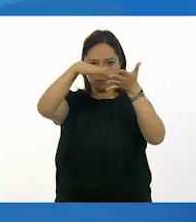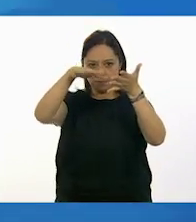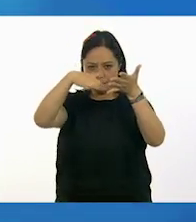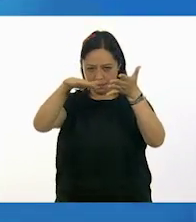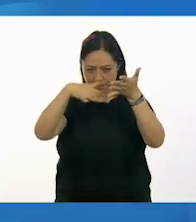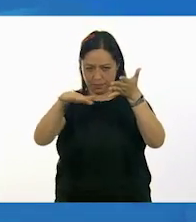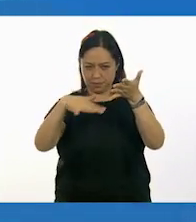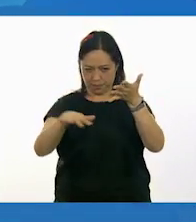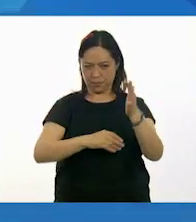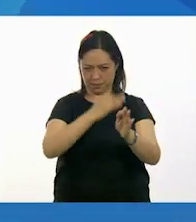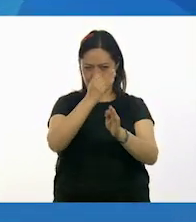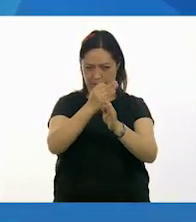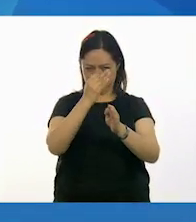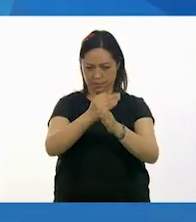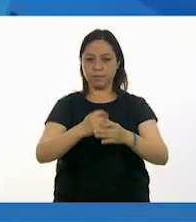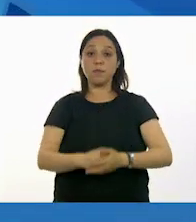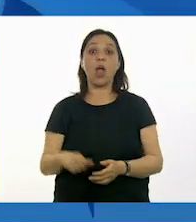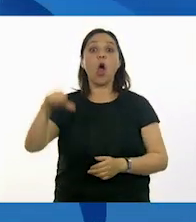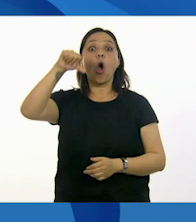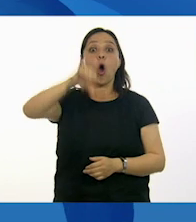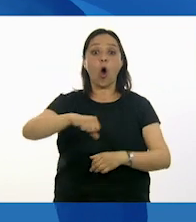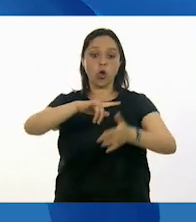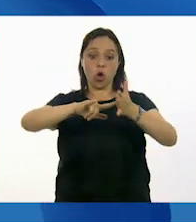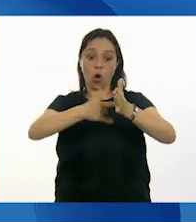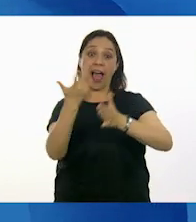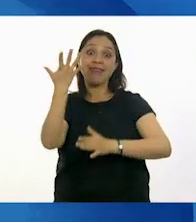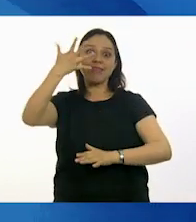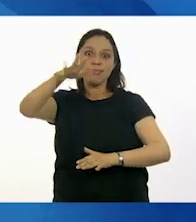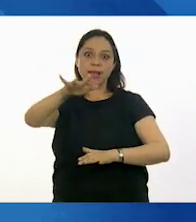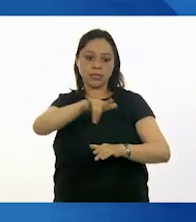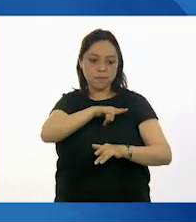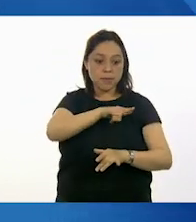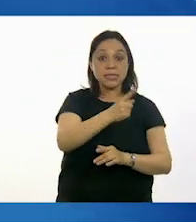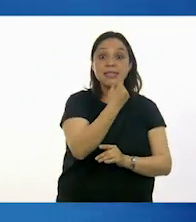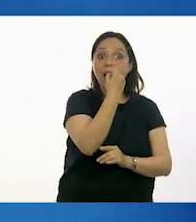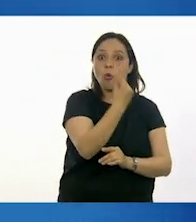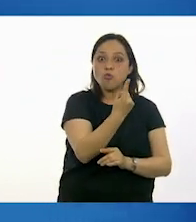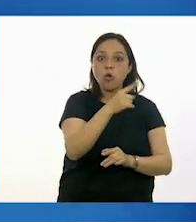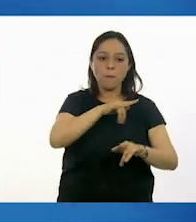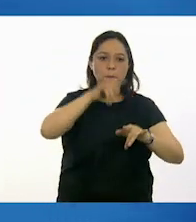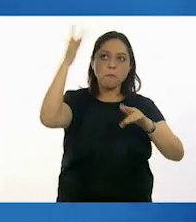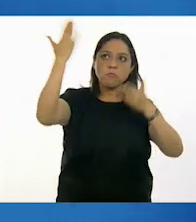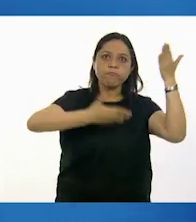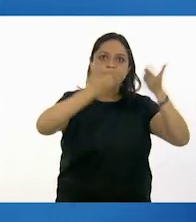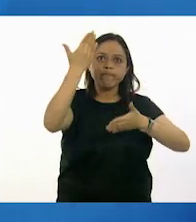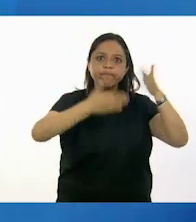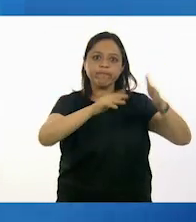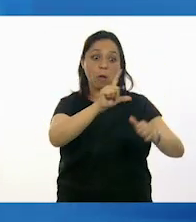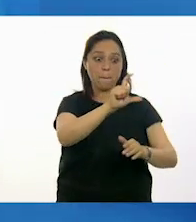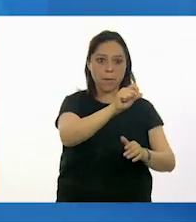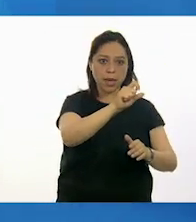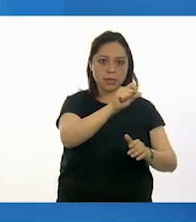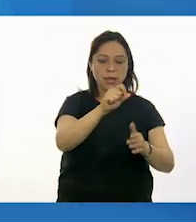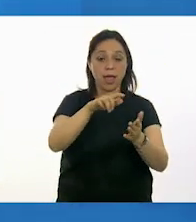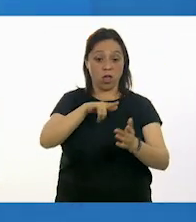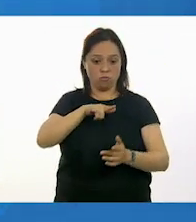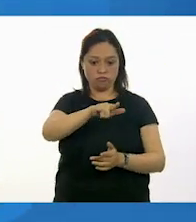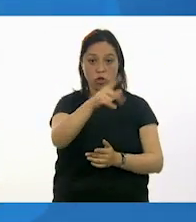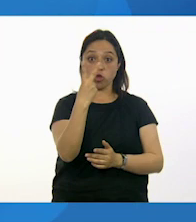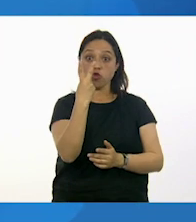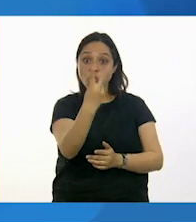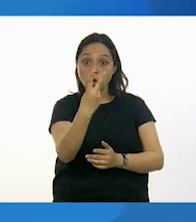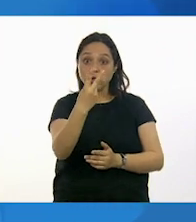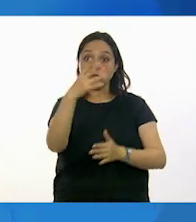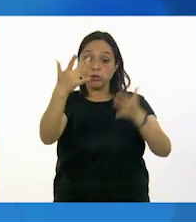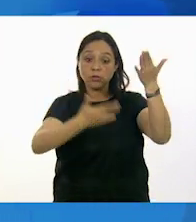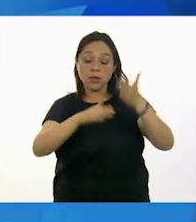lo que nos está diciendo. Muy bien. Hoy a las 10 horas en la pista 1 aterrizaron 20 aviones. En la pista 2 aterrizaron 17 aviones. Y